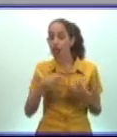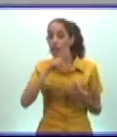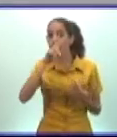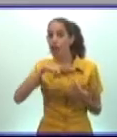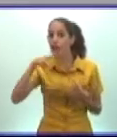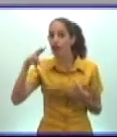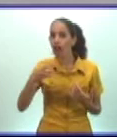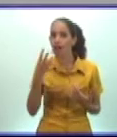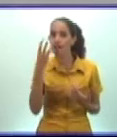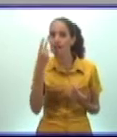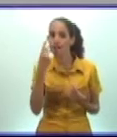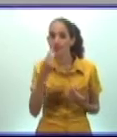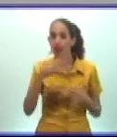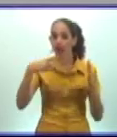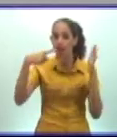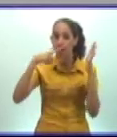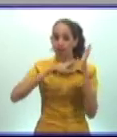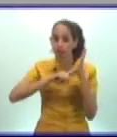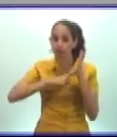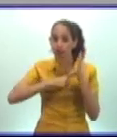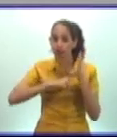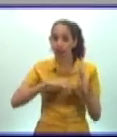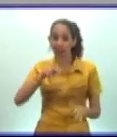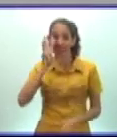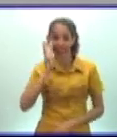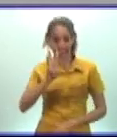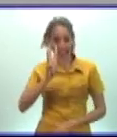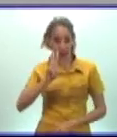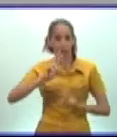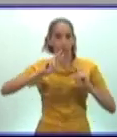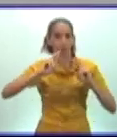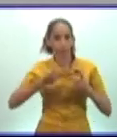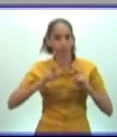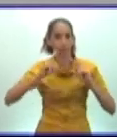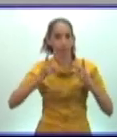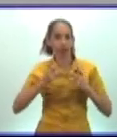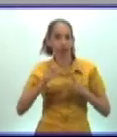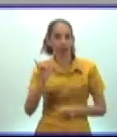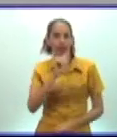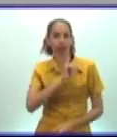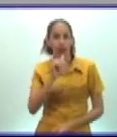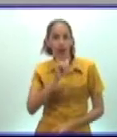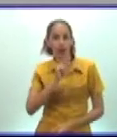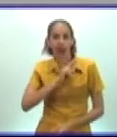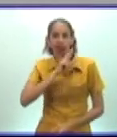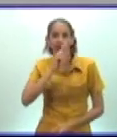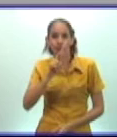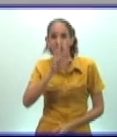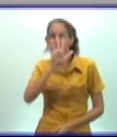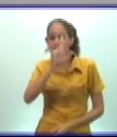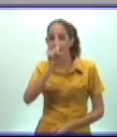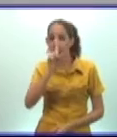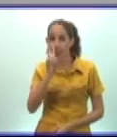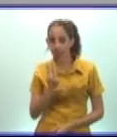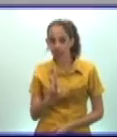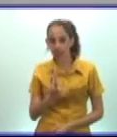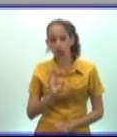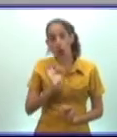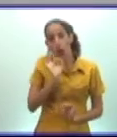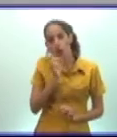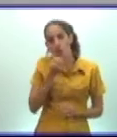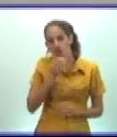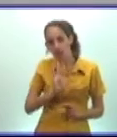él 3 veces resulte 512. O la otra vía que les propongo